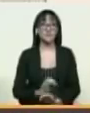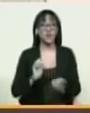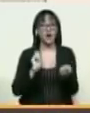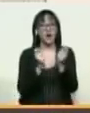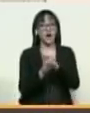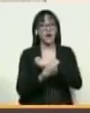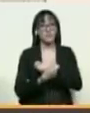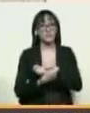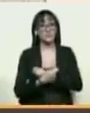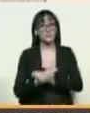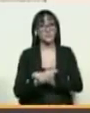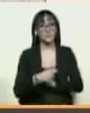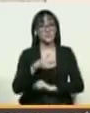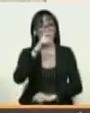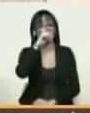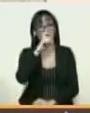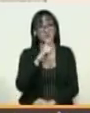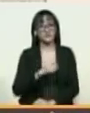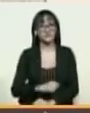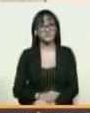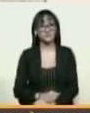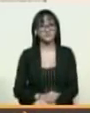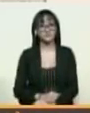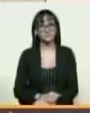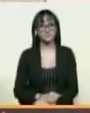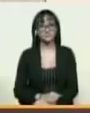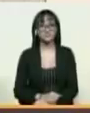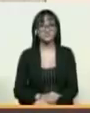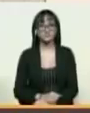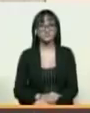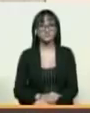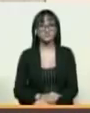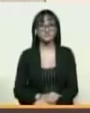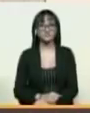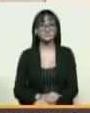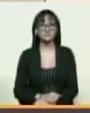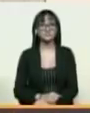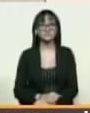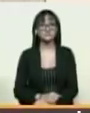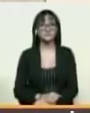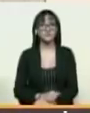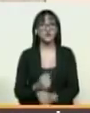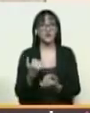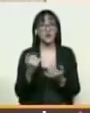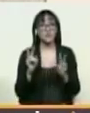época, migrando hacia un modelo que